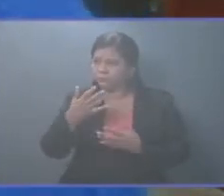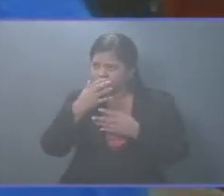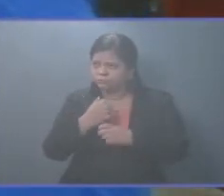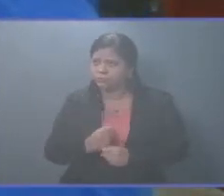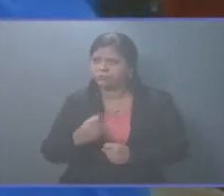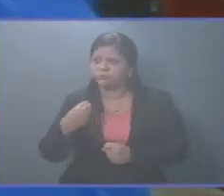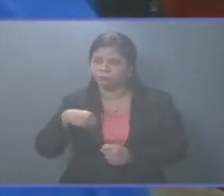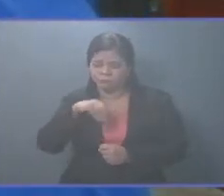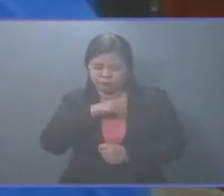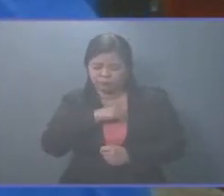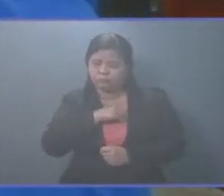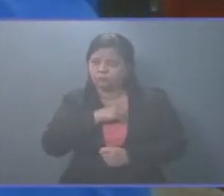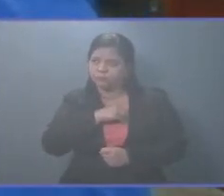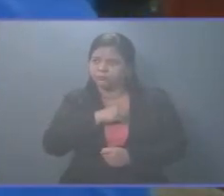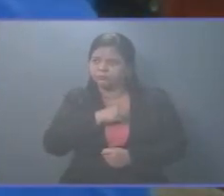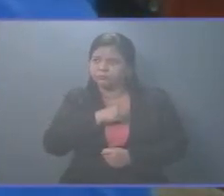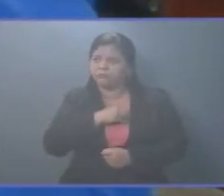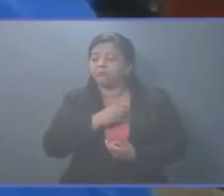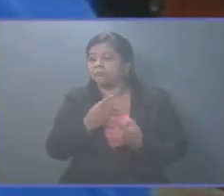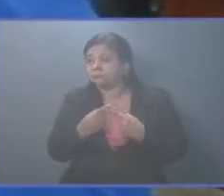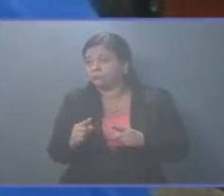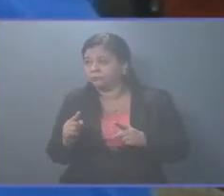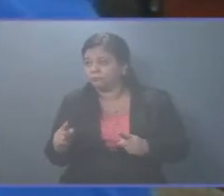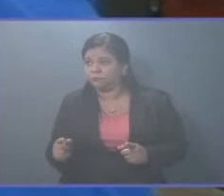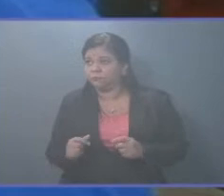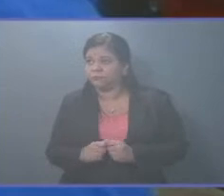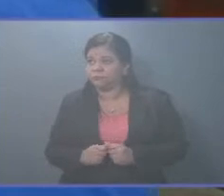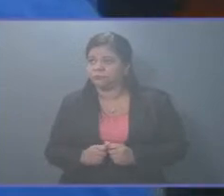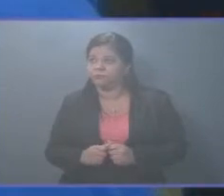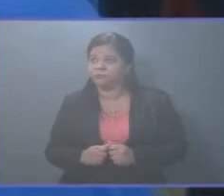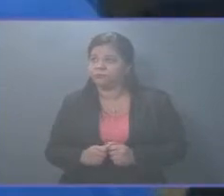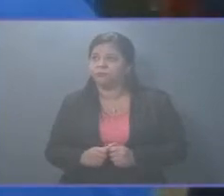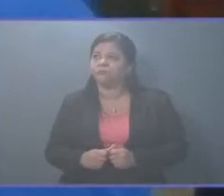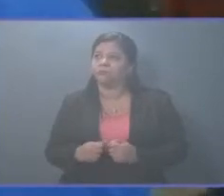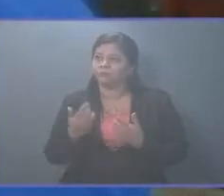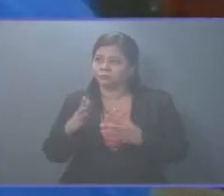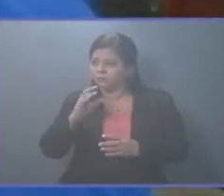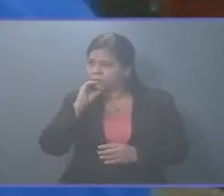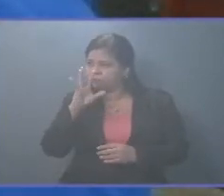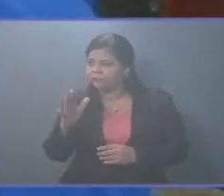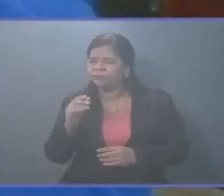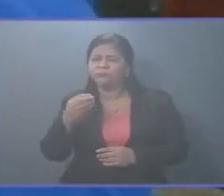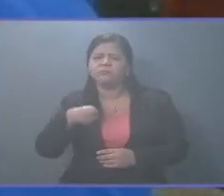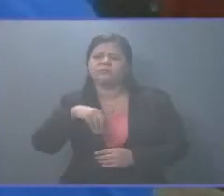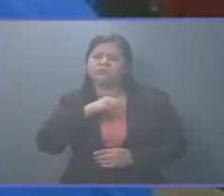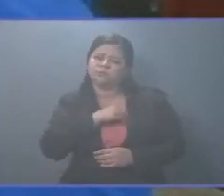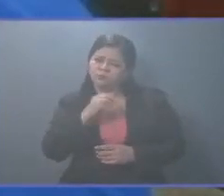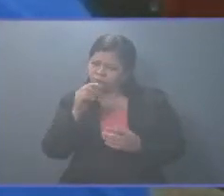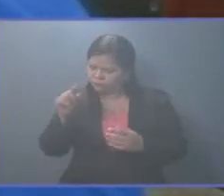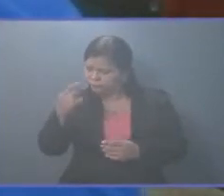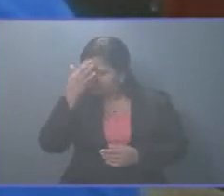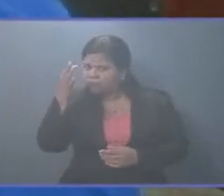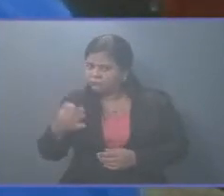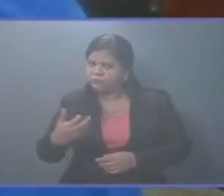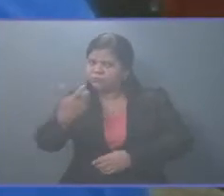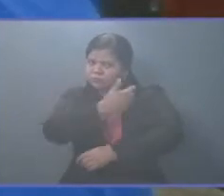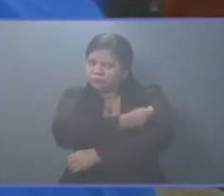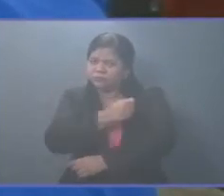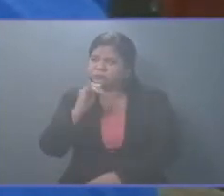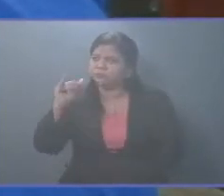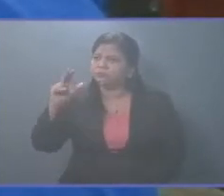médico de cabecera, ¿no? Y que le diga, mire doctor, ¿y cree usted que me puedo poner la vacuna de